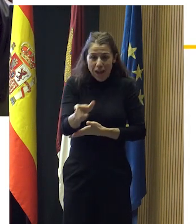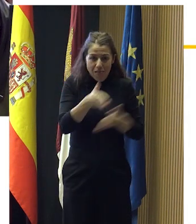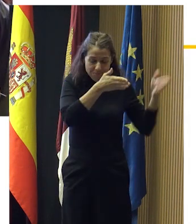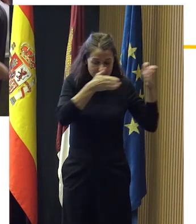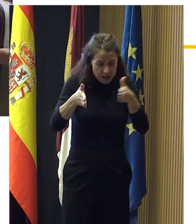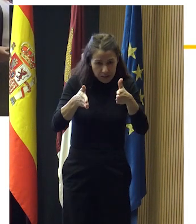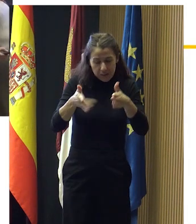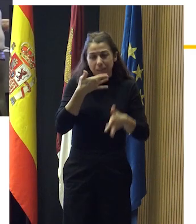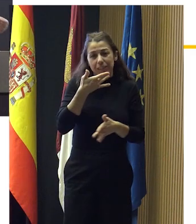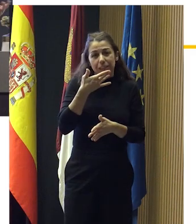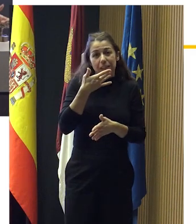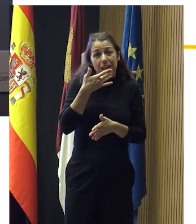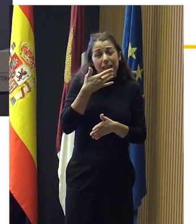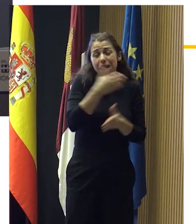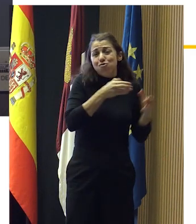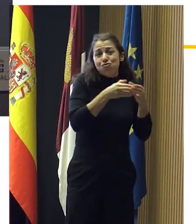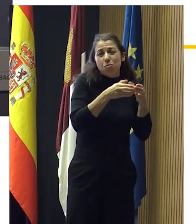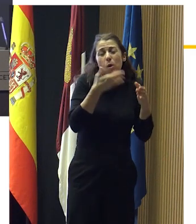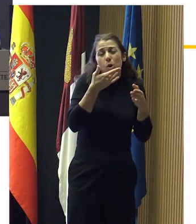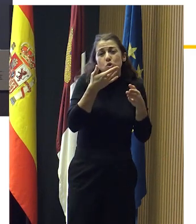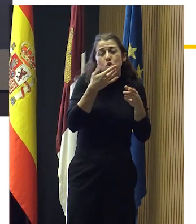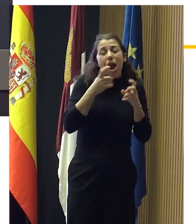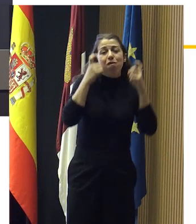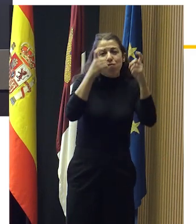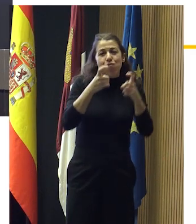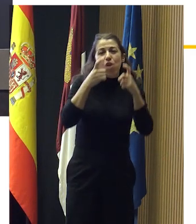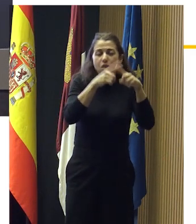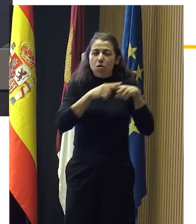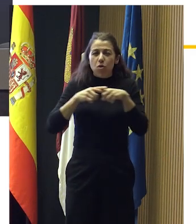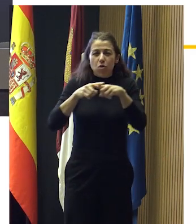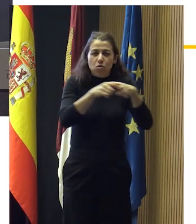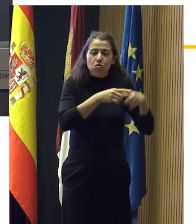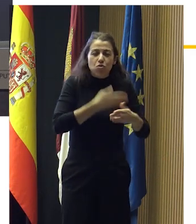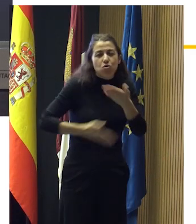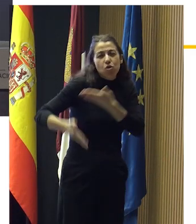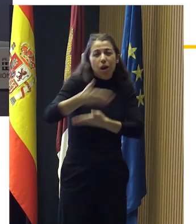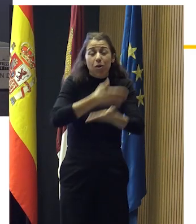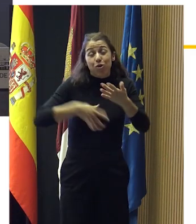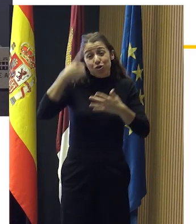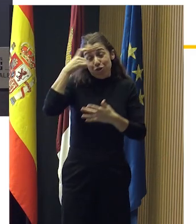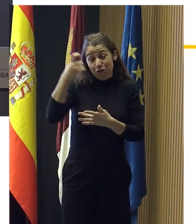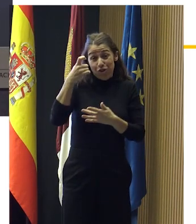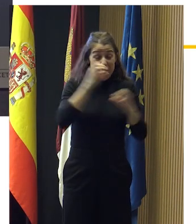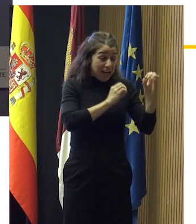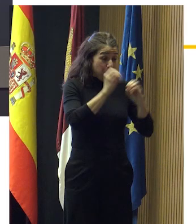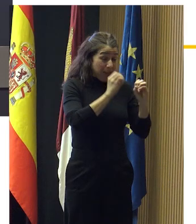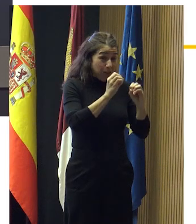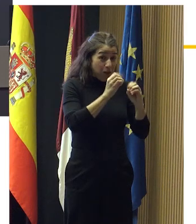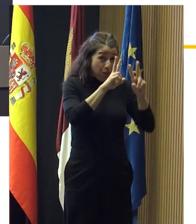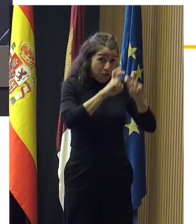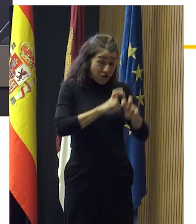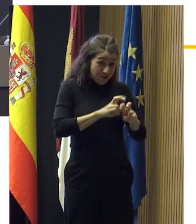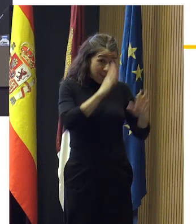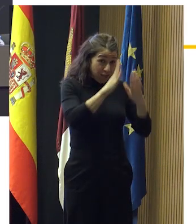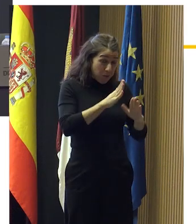Y esta cátedra surge como un esfuerzo colaborativo, como creo yo que tiene que vivirse la investigación y el tratamiento